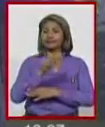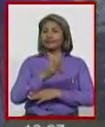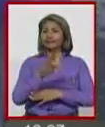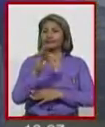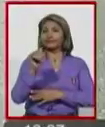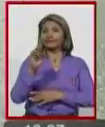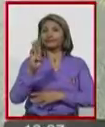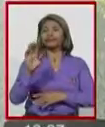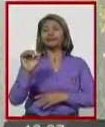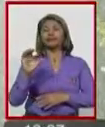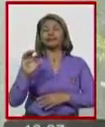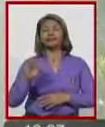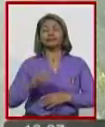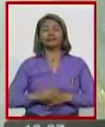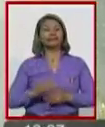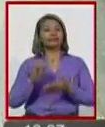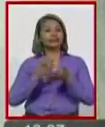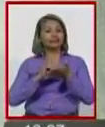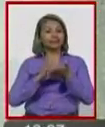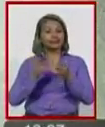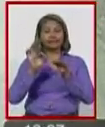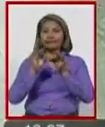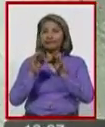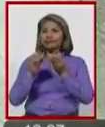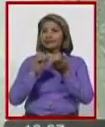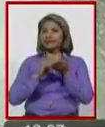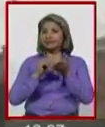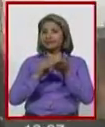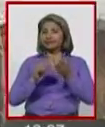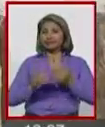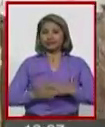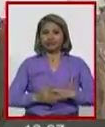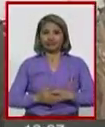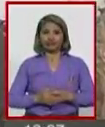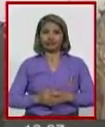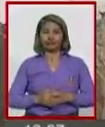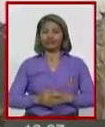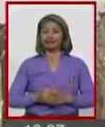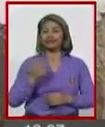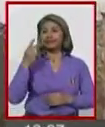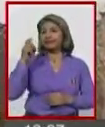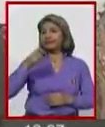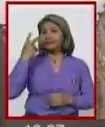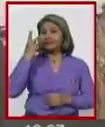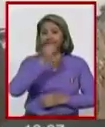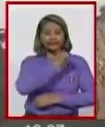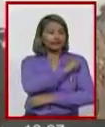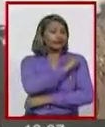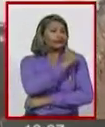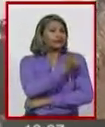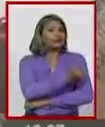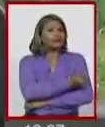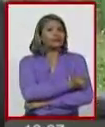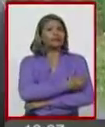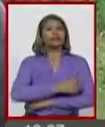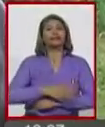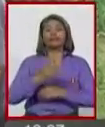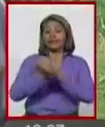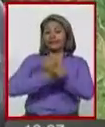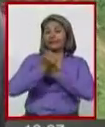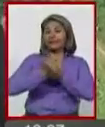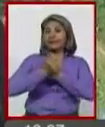aviso al ABC ya. Falta mantenimiento. Entonces eso tienen que verlo por las autoridades, ¿no? Porque esto